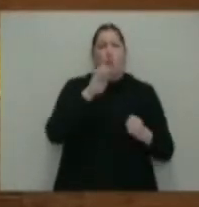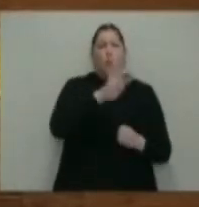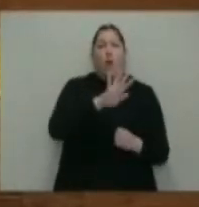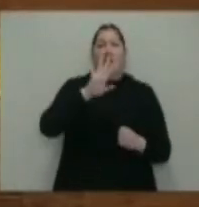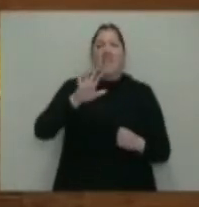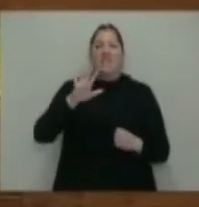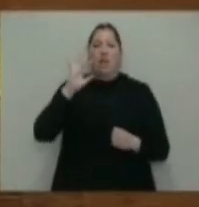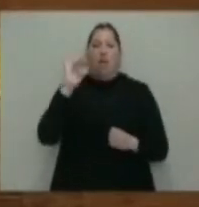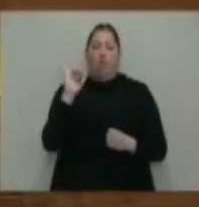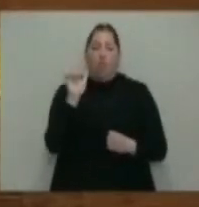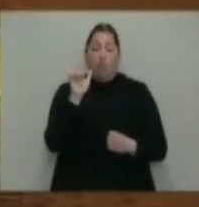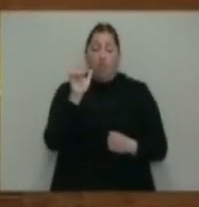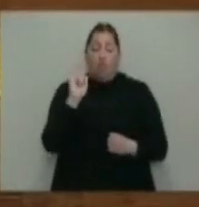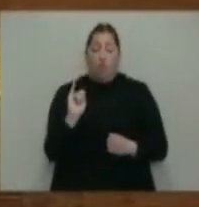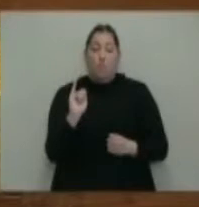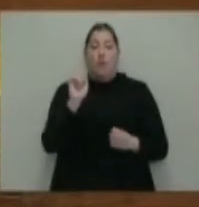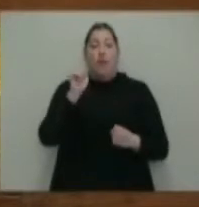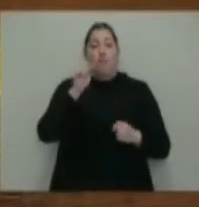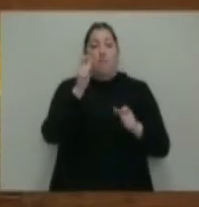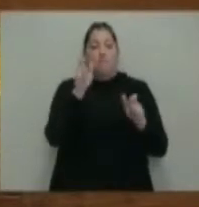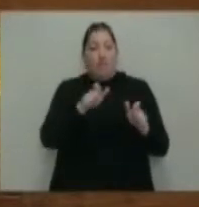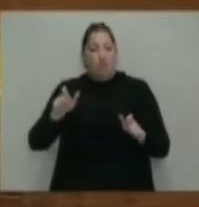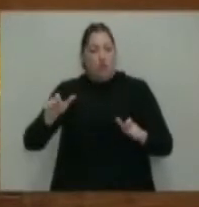desempleados no cobran ningún tipo de prestación.